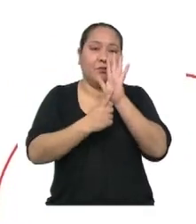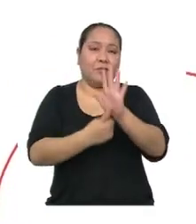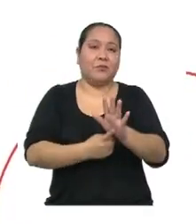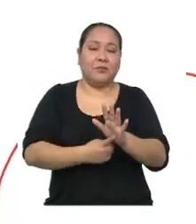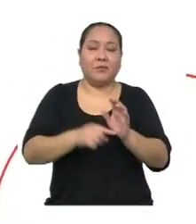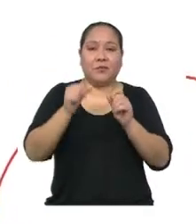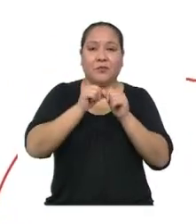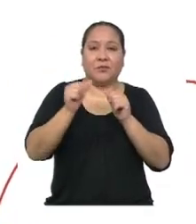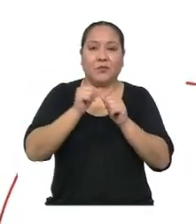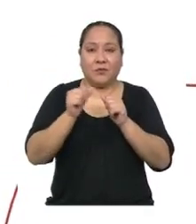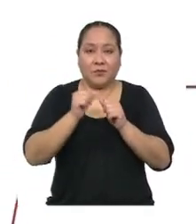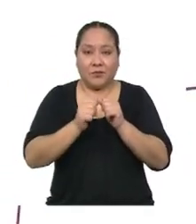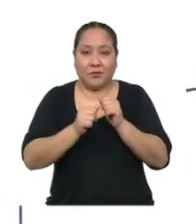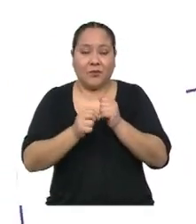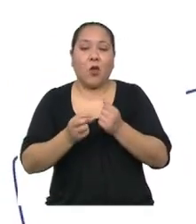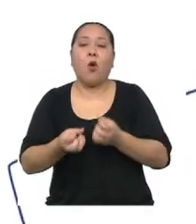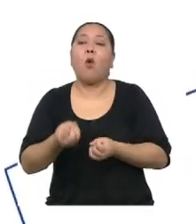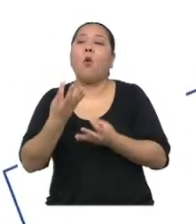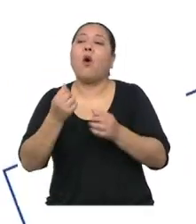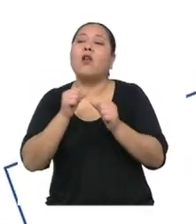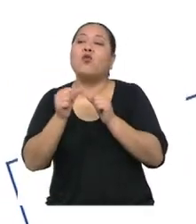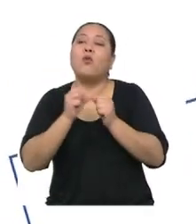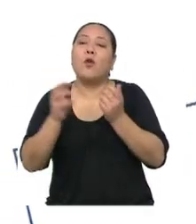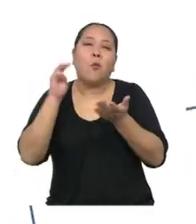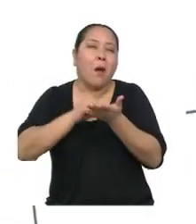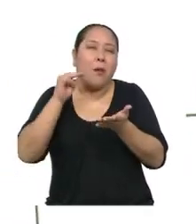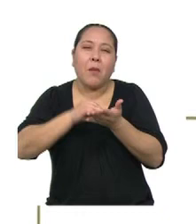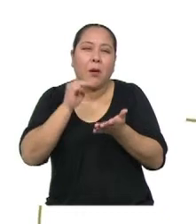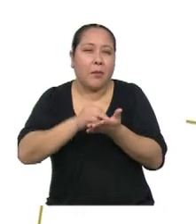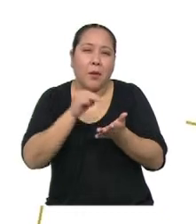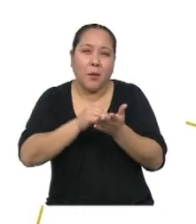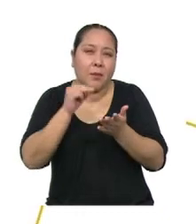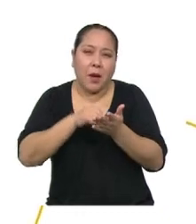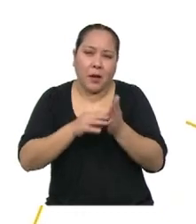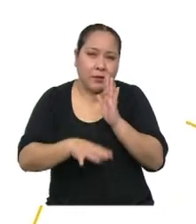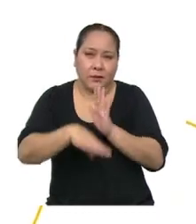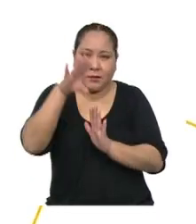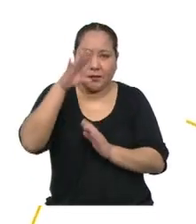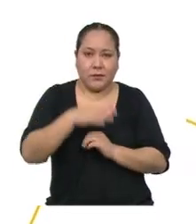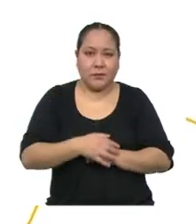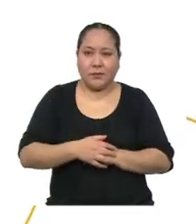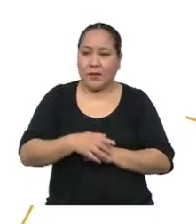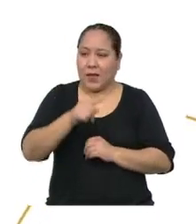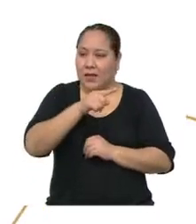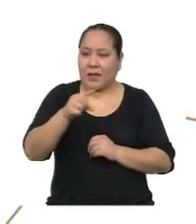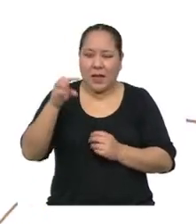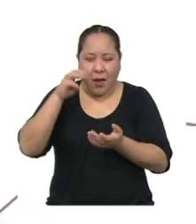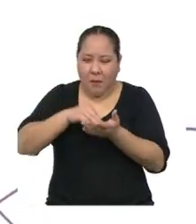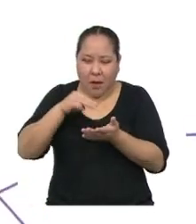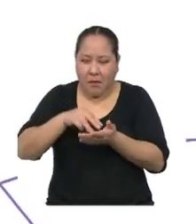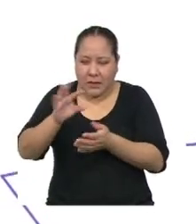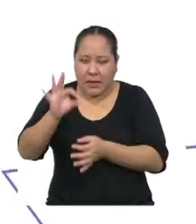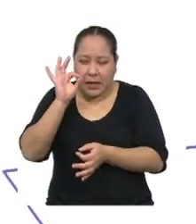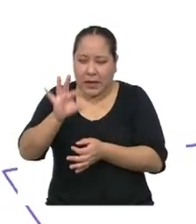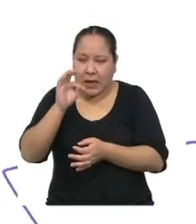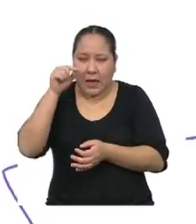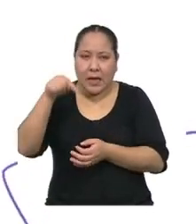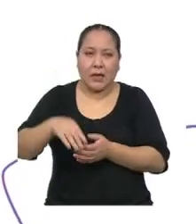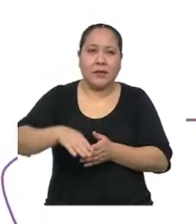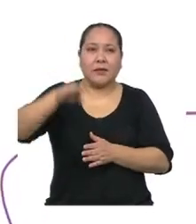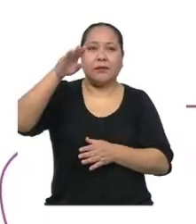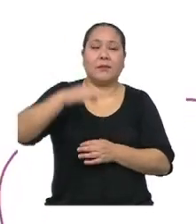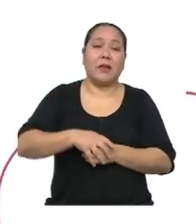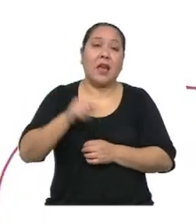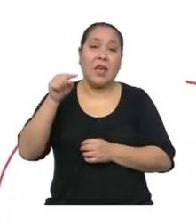valor de la variable con mayor frecuencia, es decir, la que aparece más a menudo. La moda se aplica a